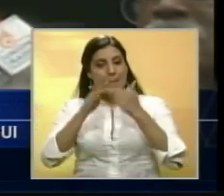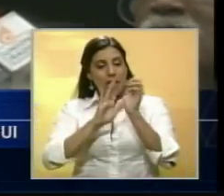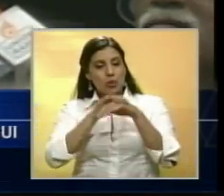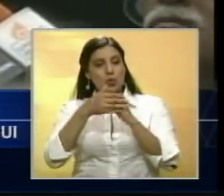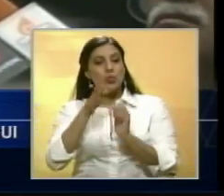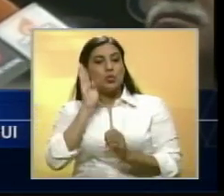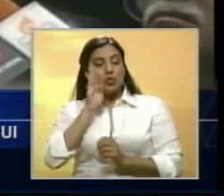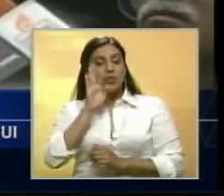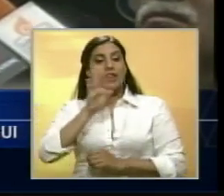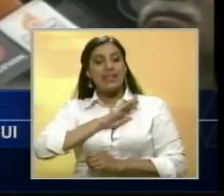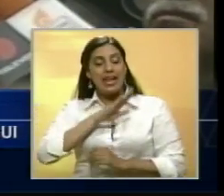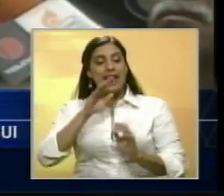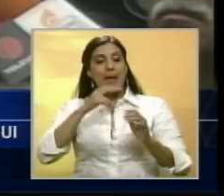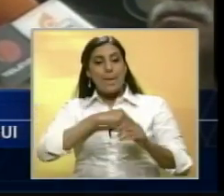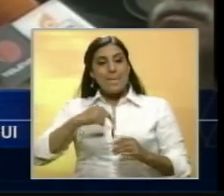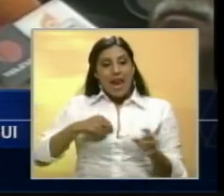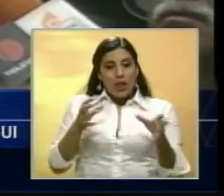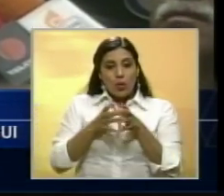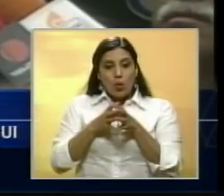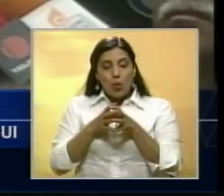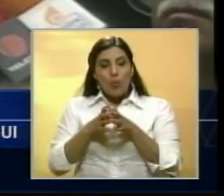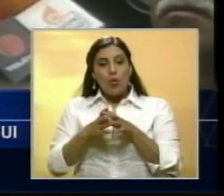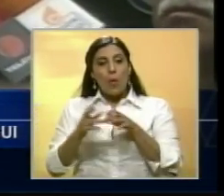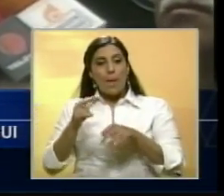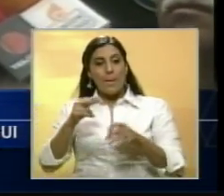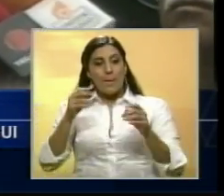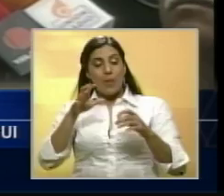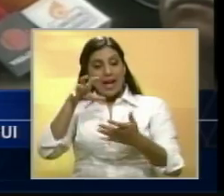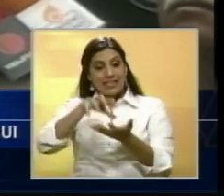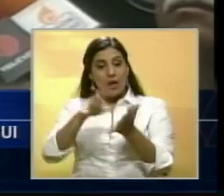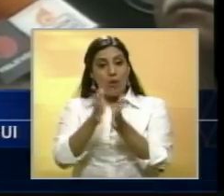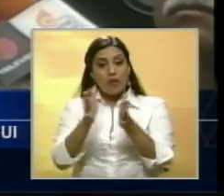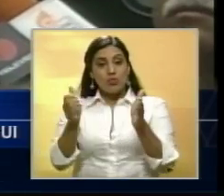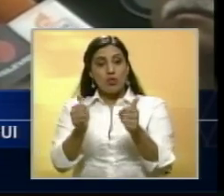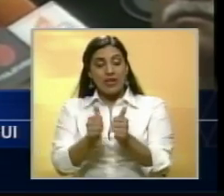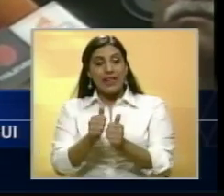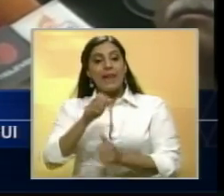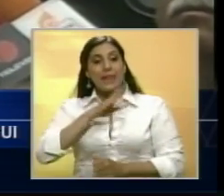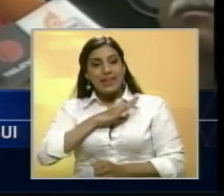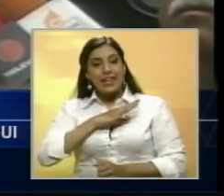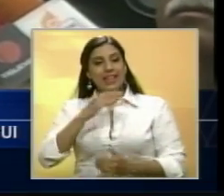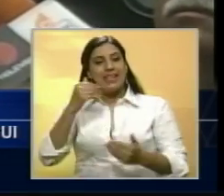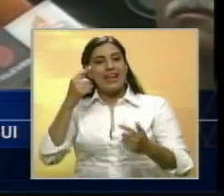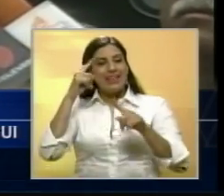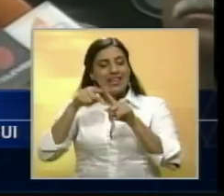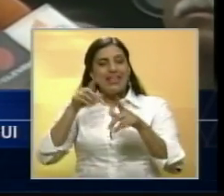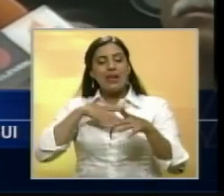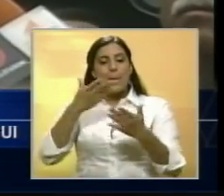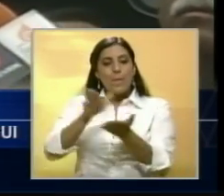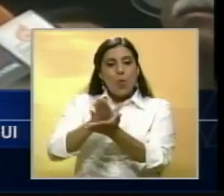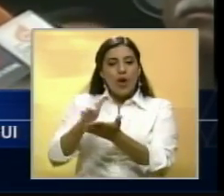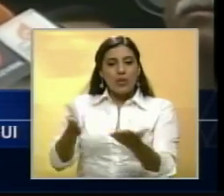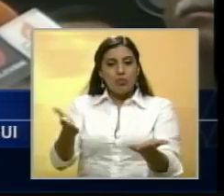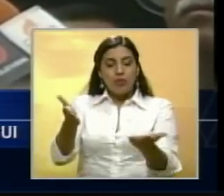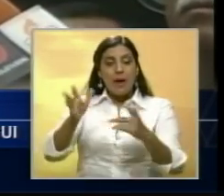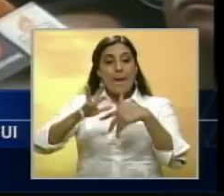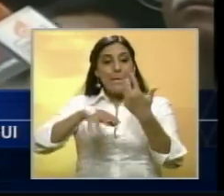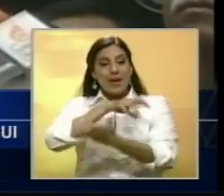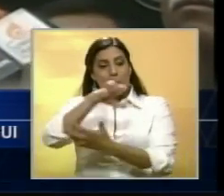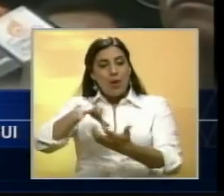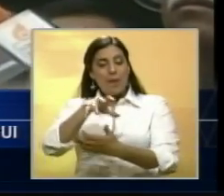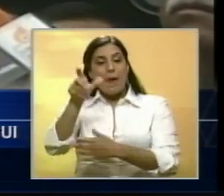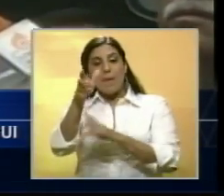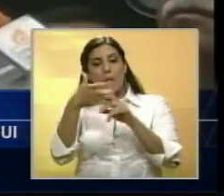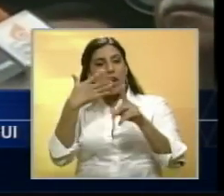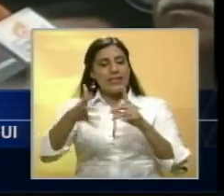la información con las bandas organizadas del AMPO organizada en el estado de Anzoátegui, tenía entre sus planes generar muertes para que se creara una espiral